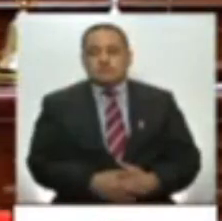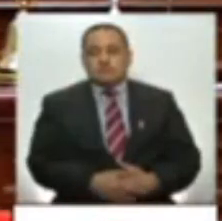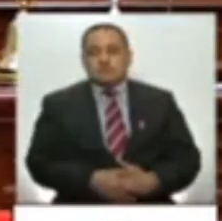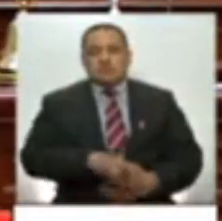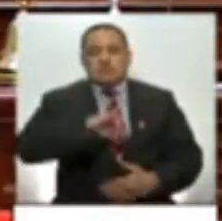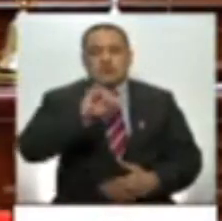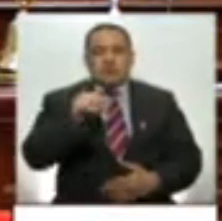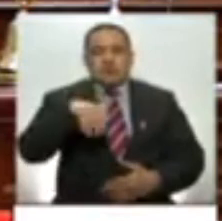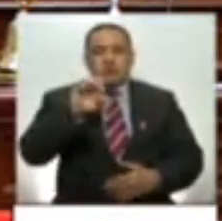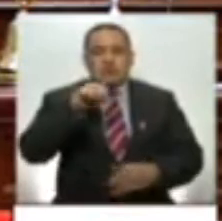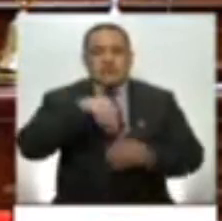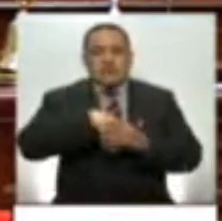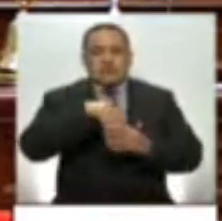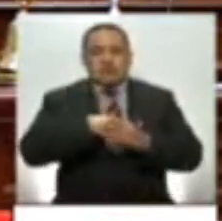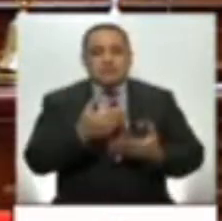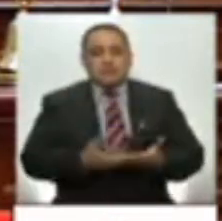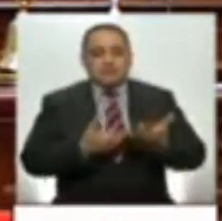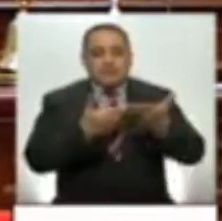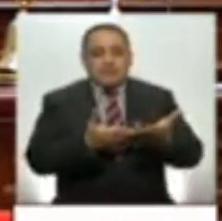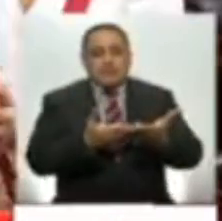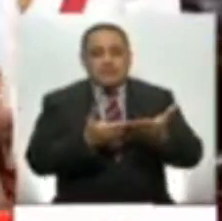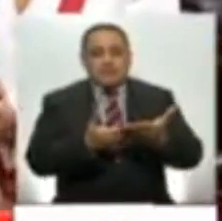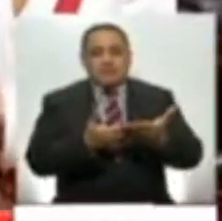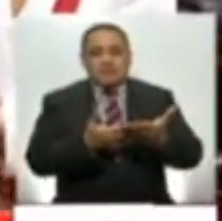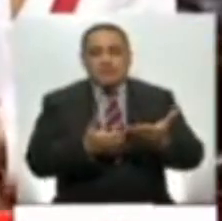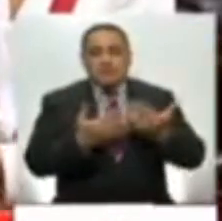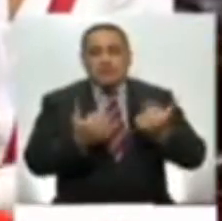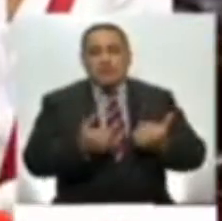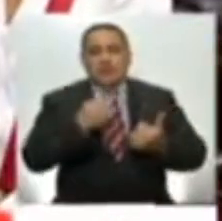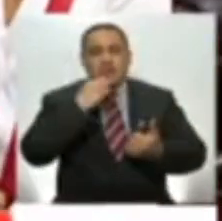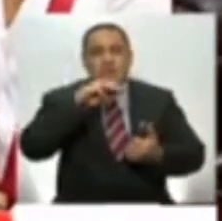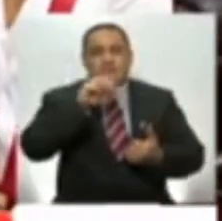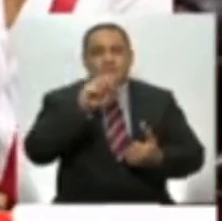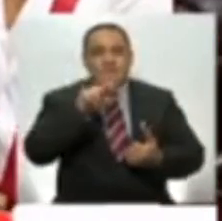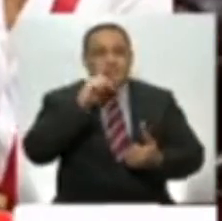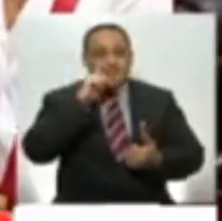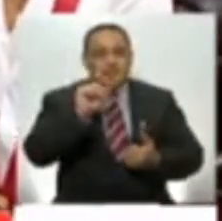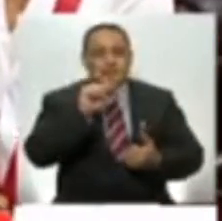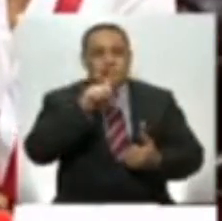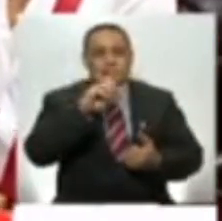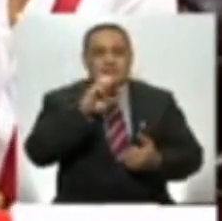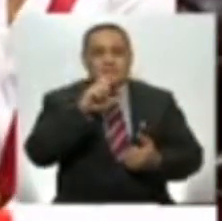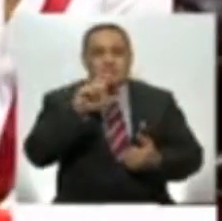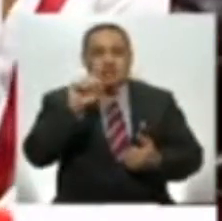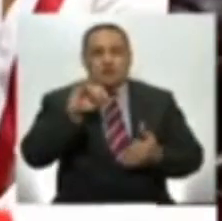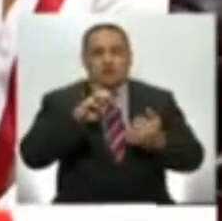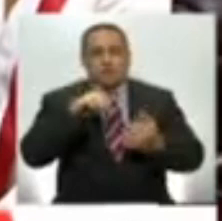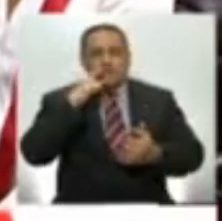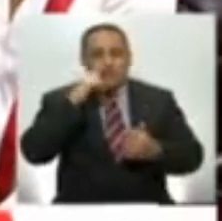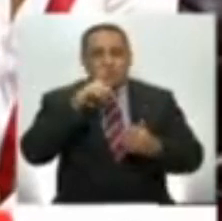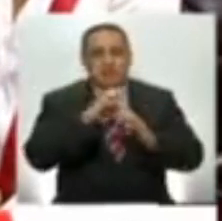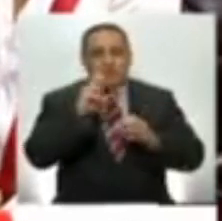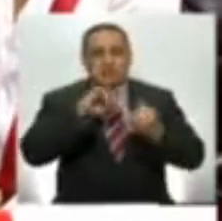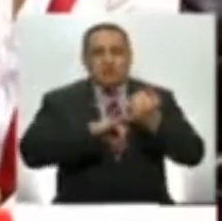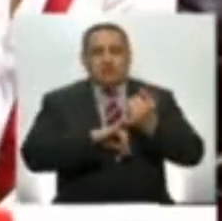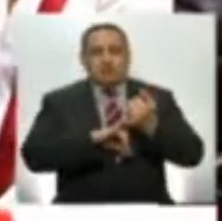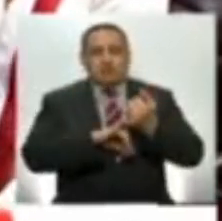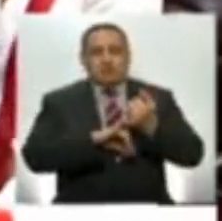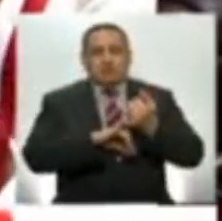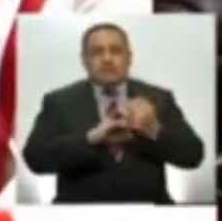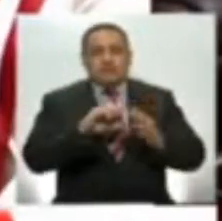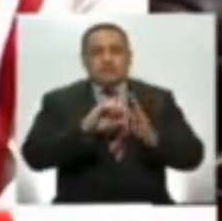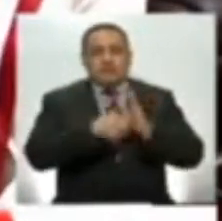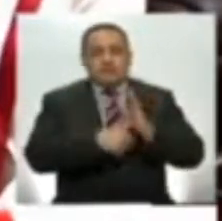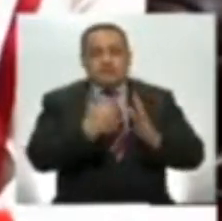Jurado Nacional de Elecciones, credencial otorgada a María de los Milagros Jacqueline Jauregui Martínez de Aguayo,